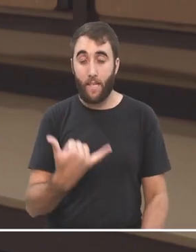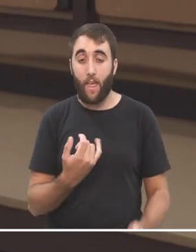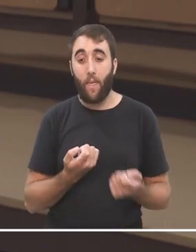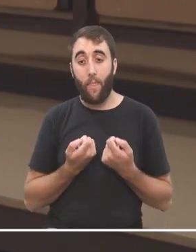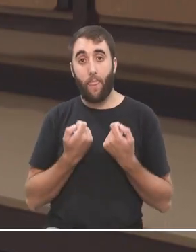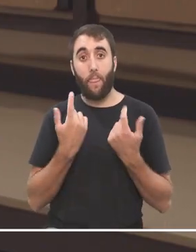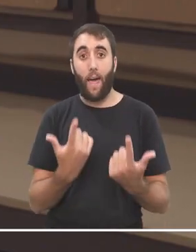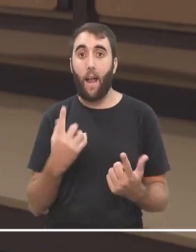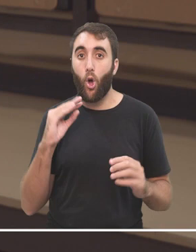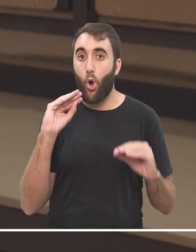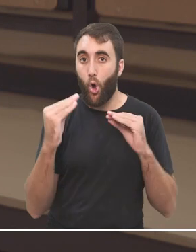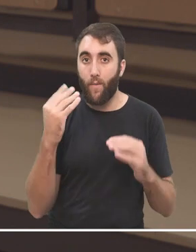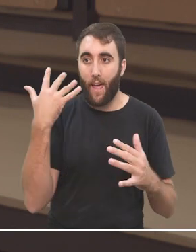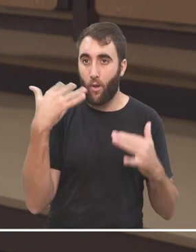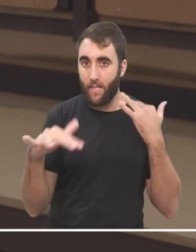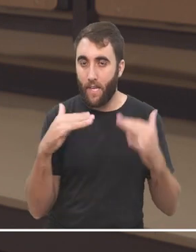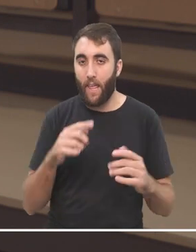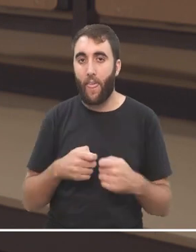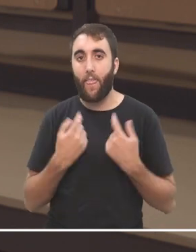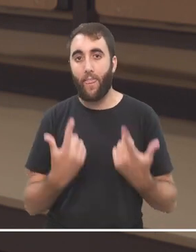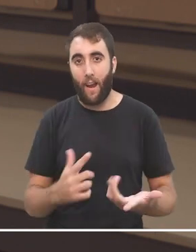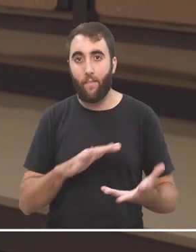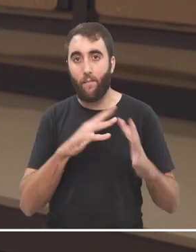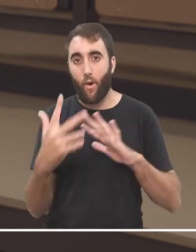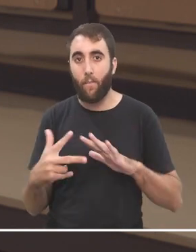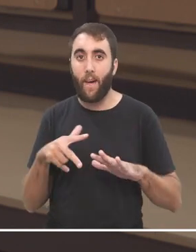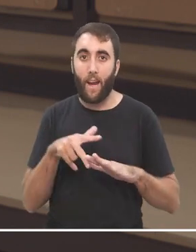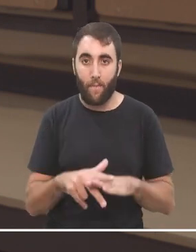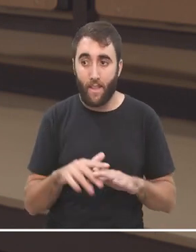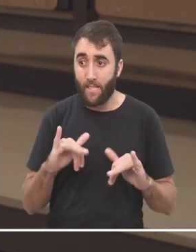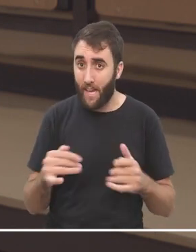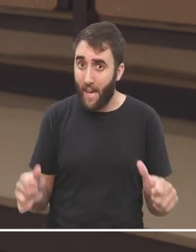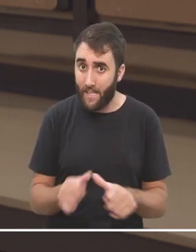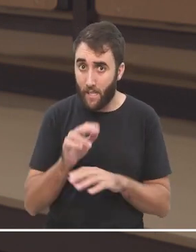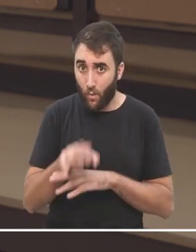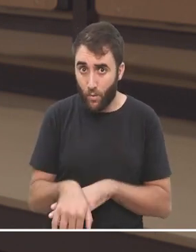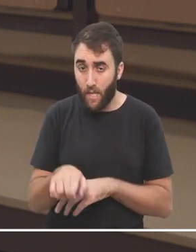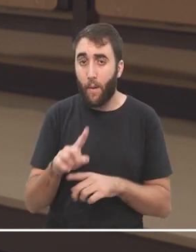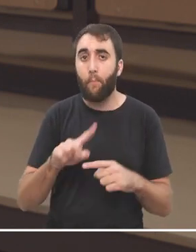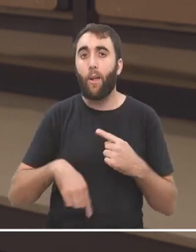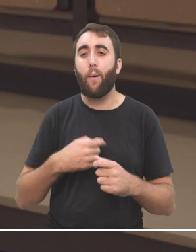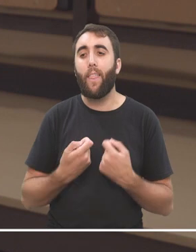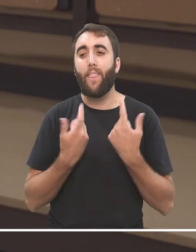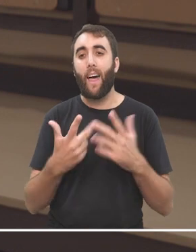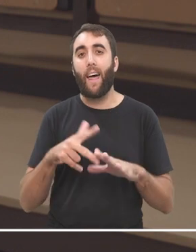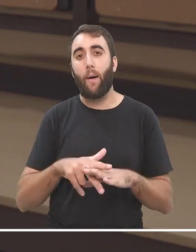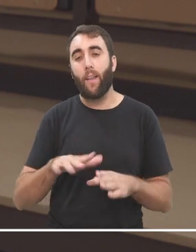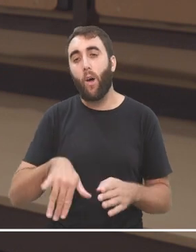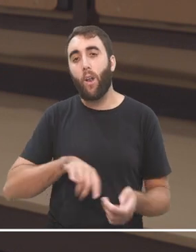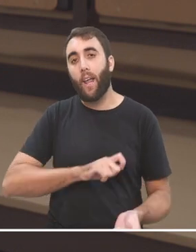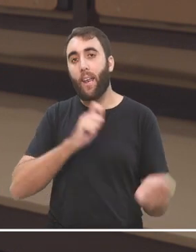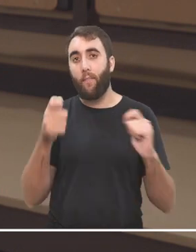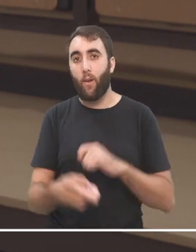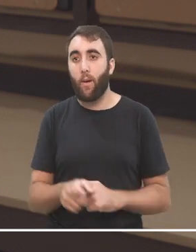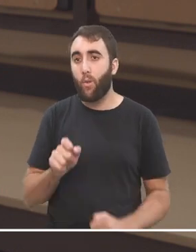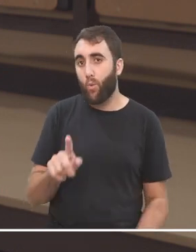ofrecer a los jóvenes vías de acceso a través de las herramientas que ya utiliza, pero también ofrecerles herramientas que puedan transformar